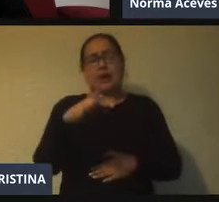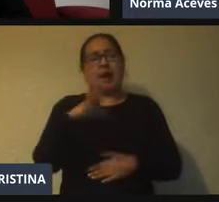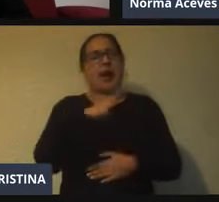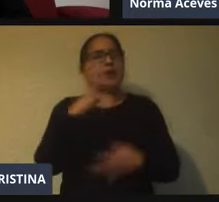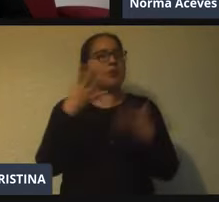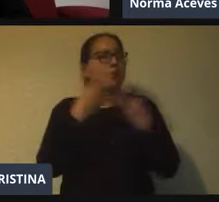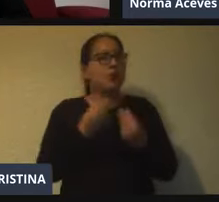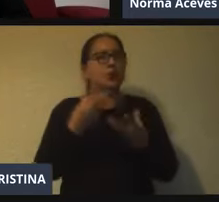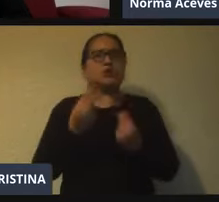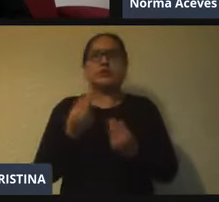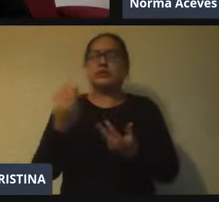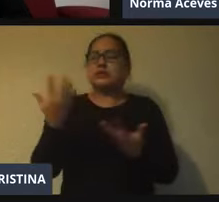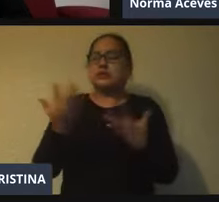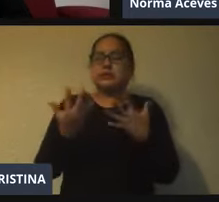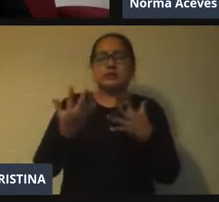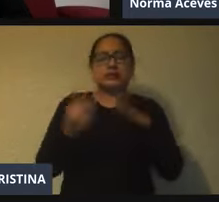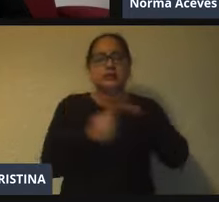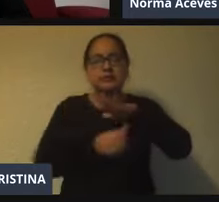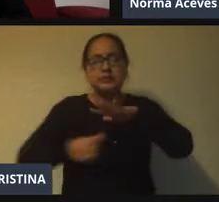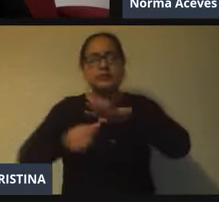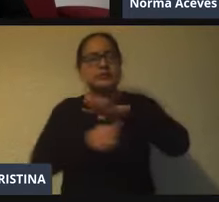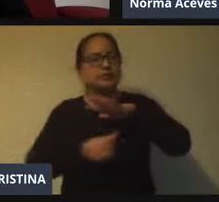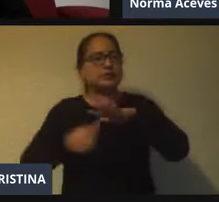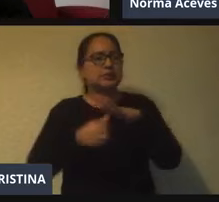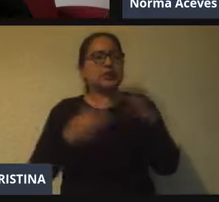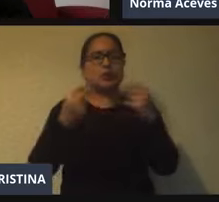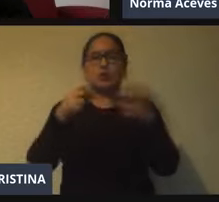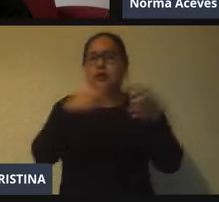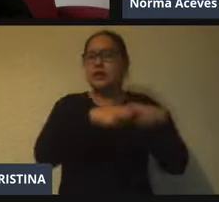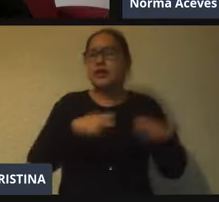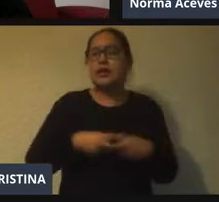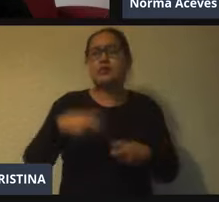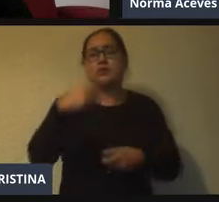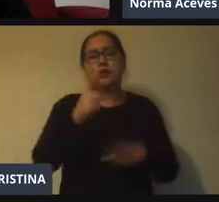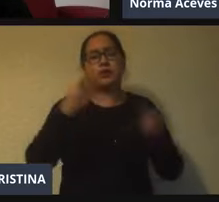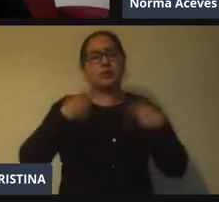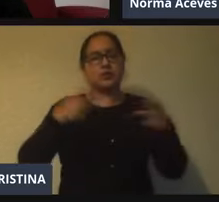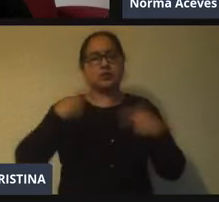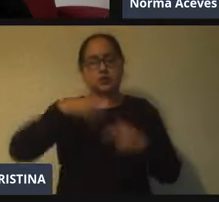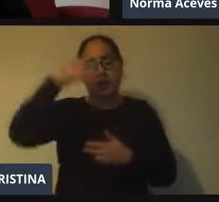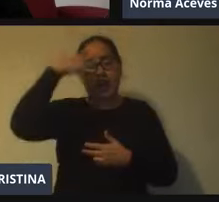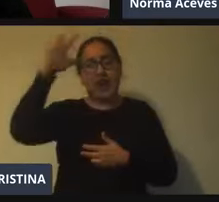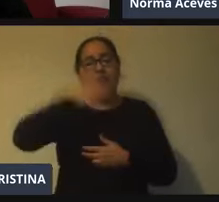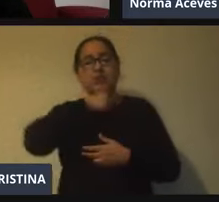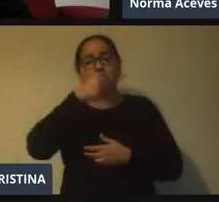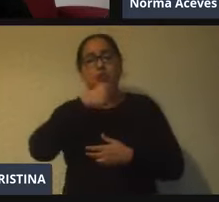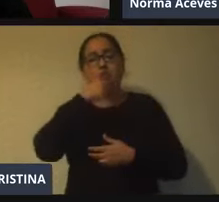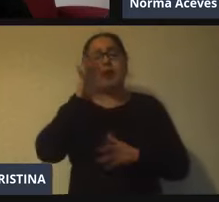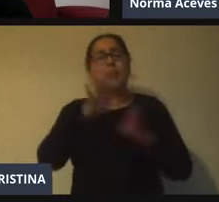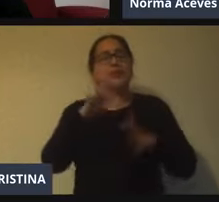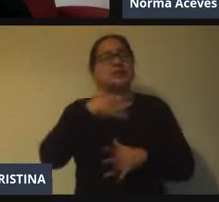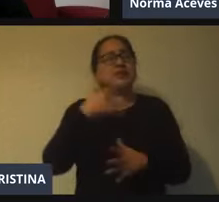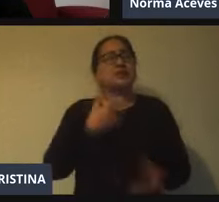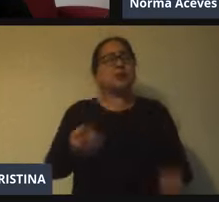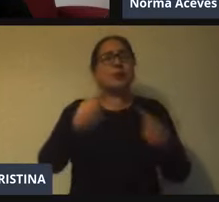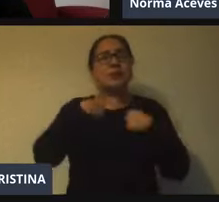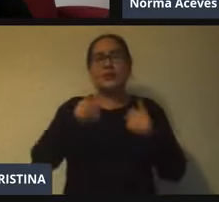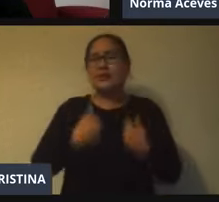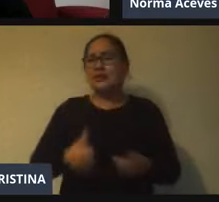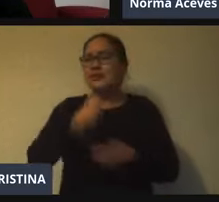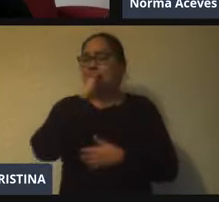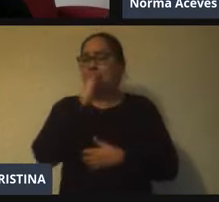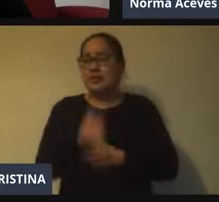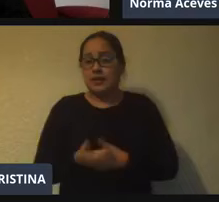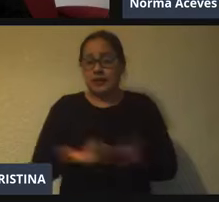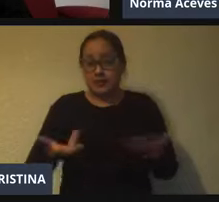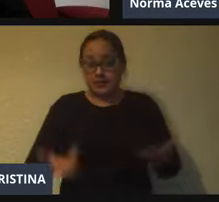pero a veces creemos que los adultos mayores o que las personas con discapacidad no nos comprenden, pero hay que explicarles, de verdad hay